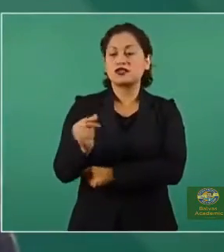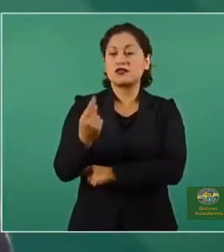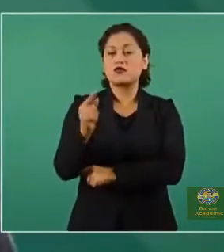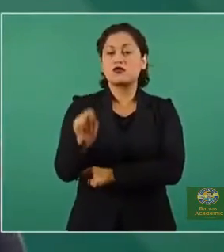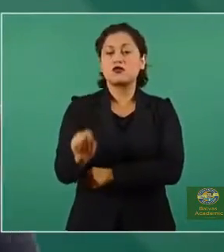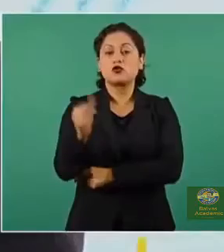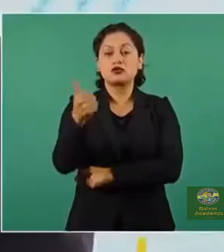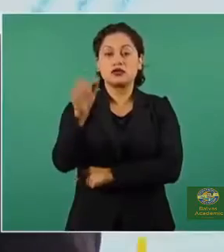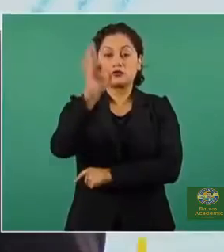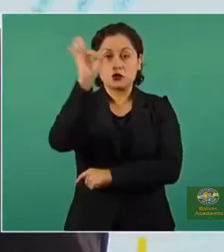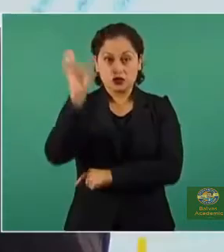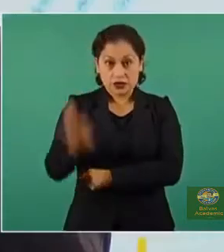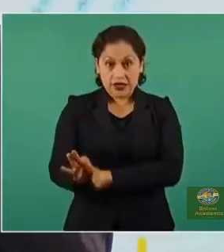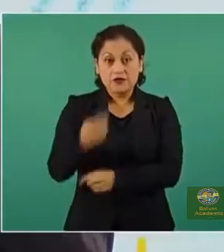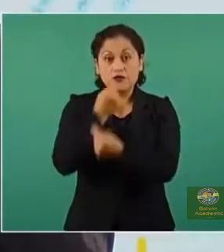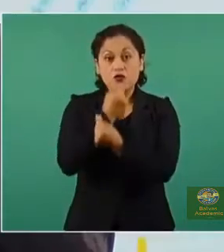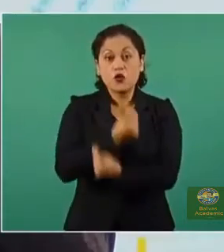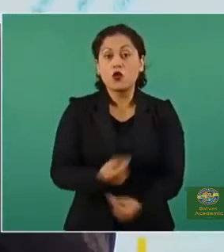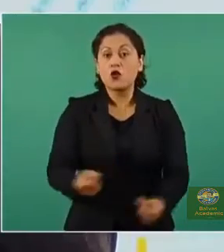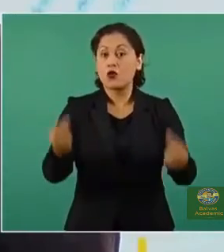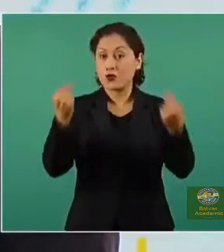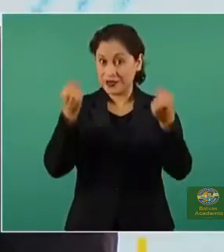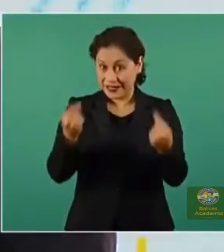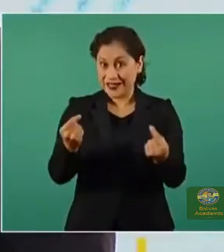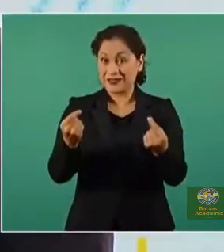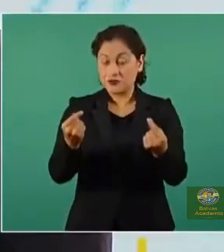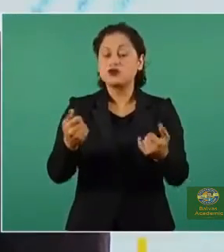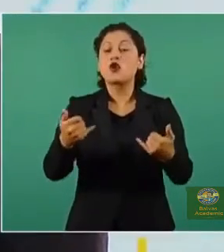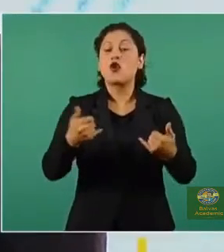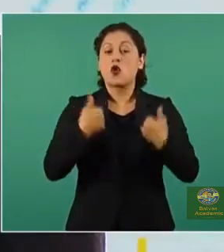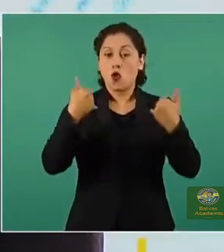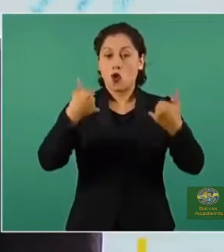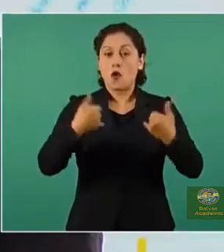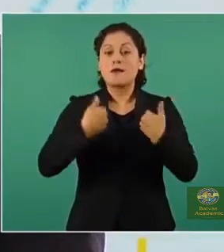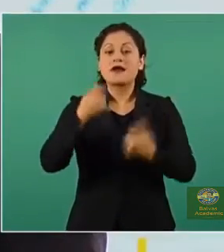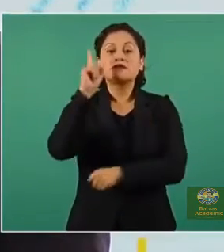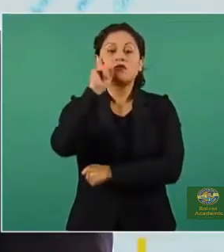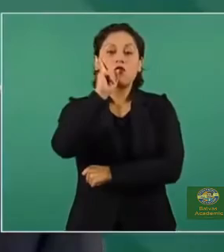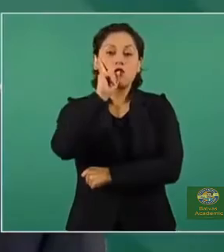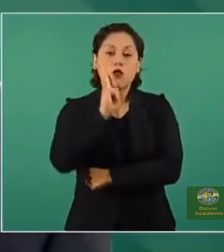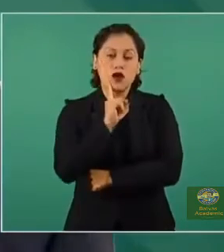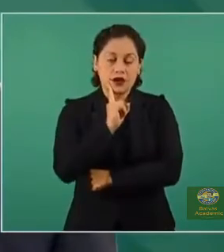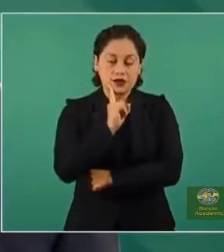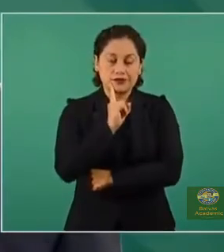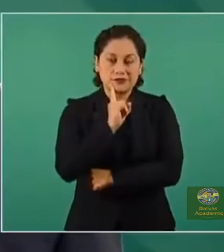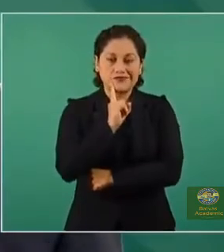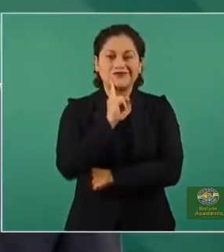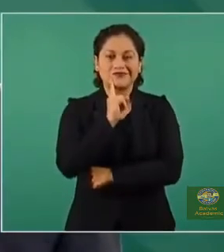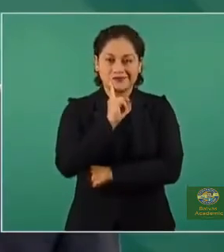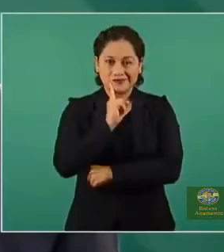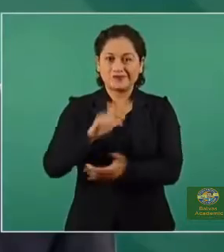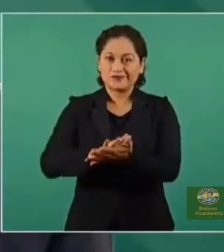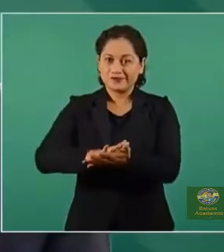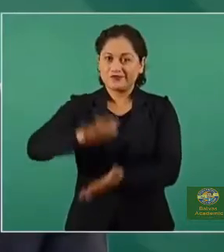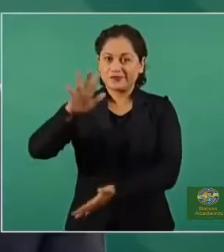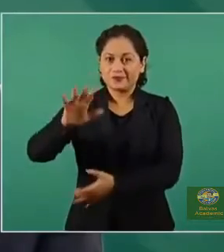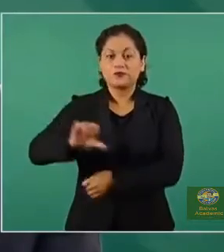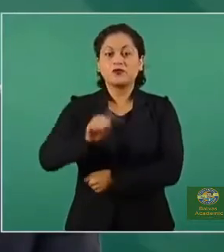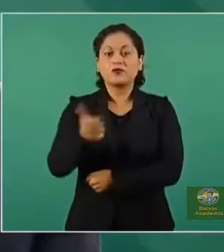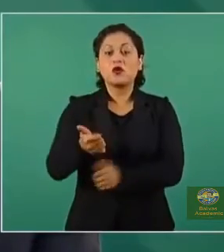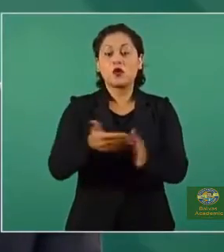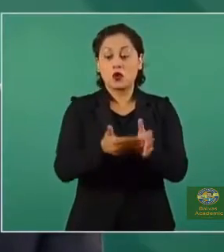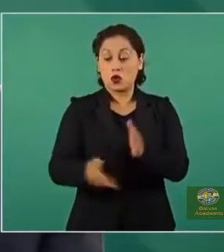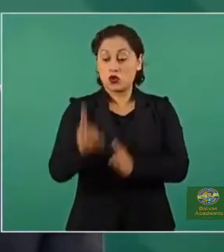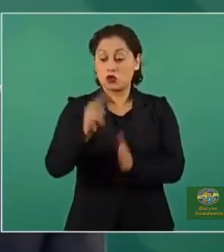las víctimas fueron niñas y jóvenes mujeres adolescentes. Y durante el primer semestre de